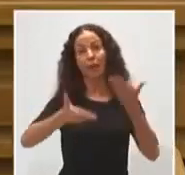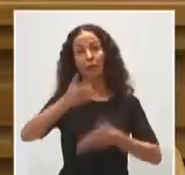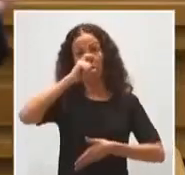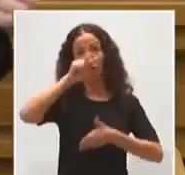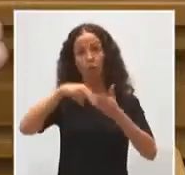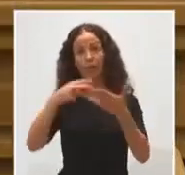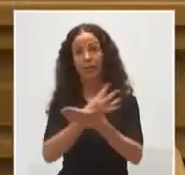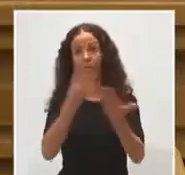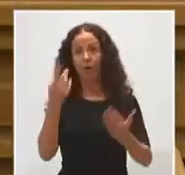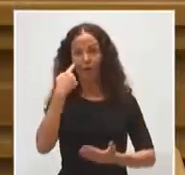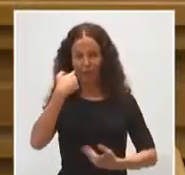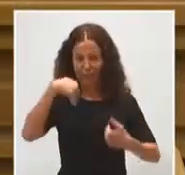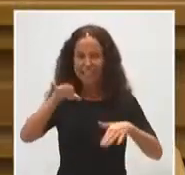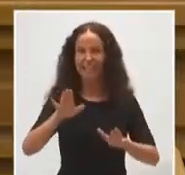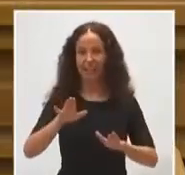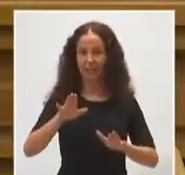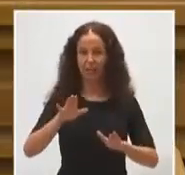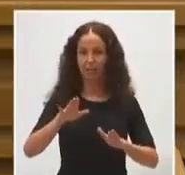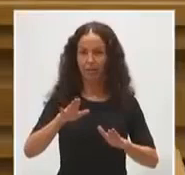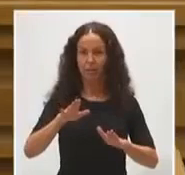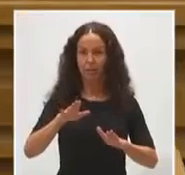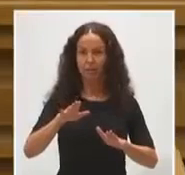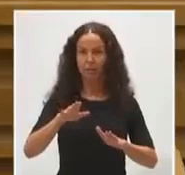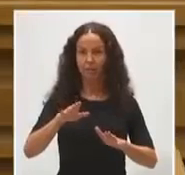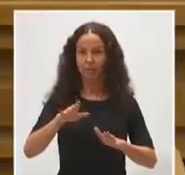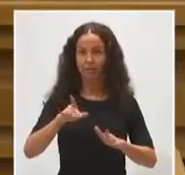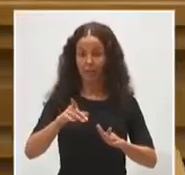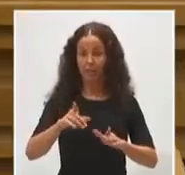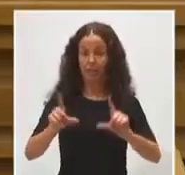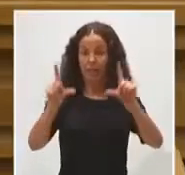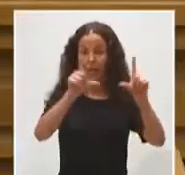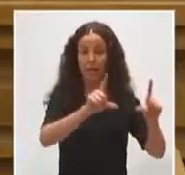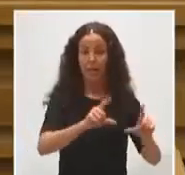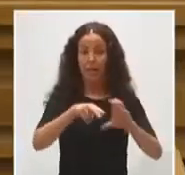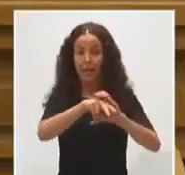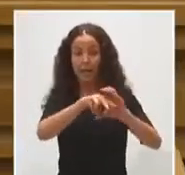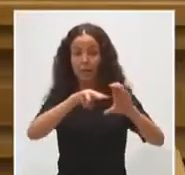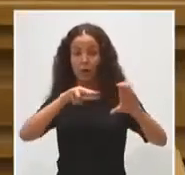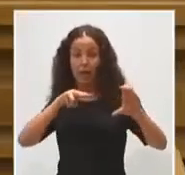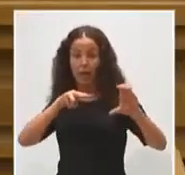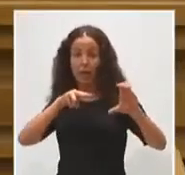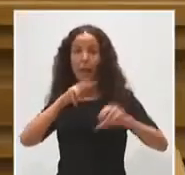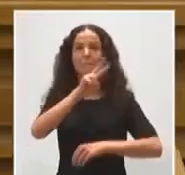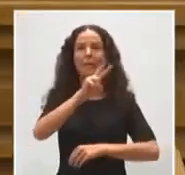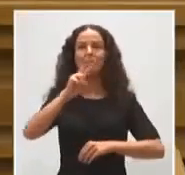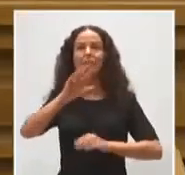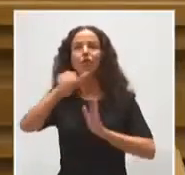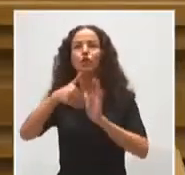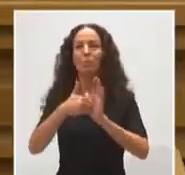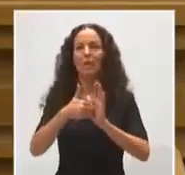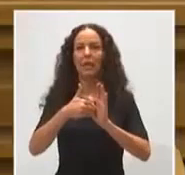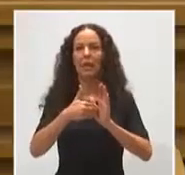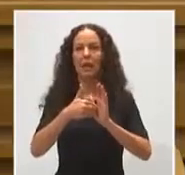fíjense en qué situación lo estoy planteando en resonancias 22.000 más en el 2019